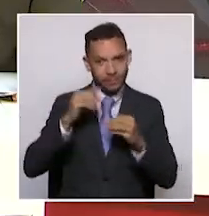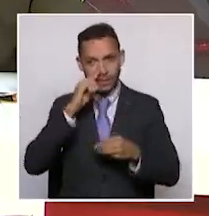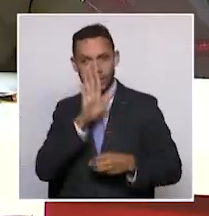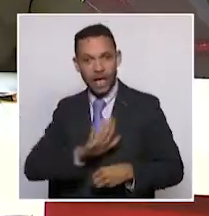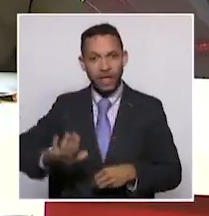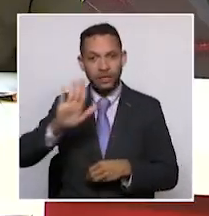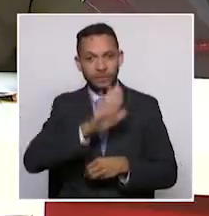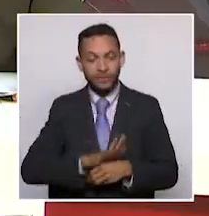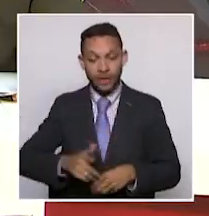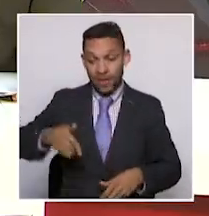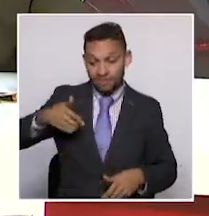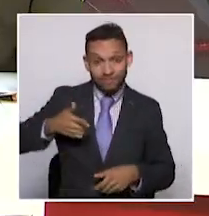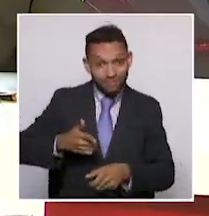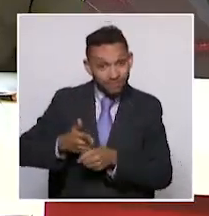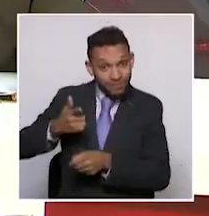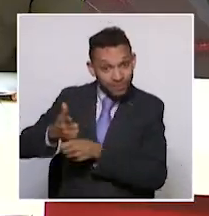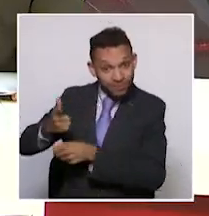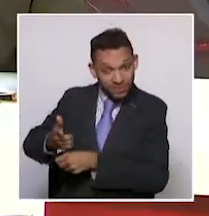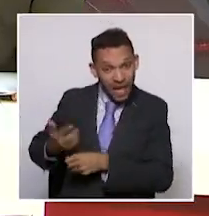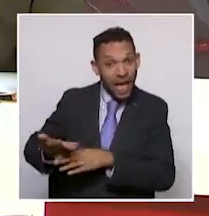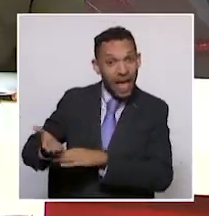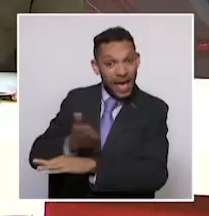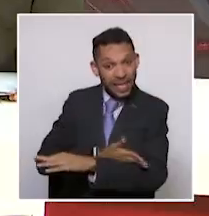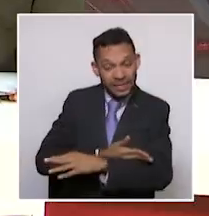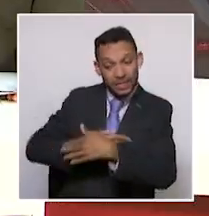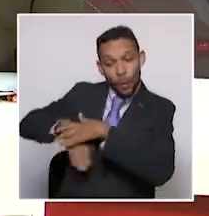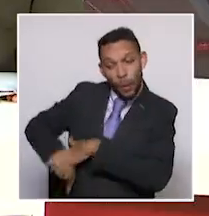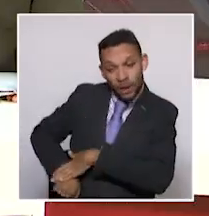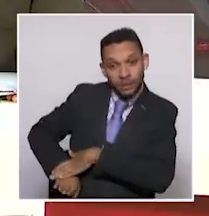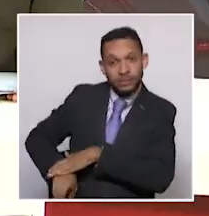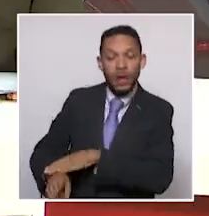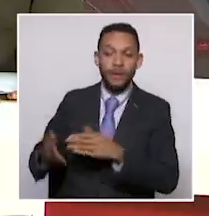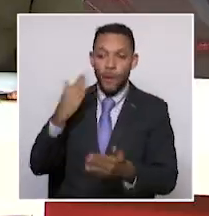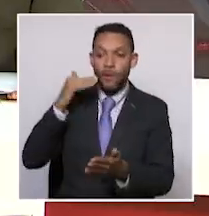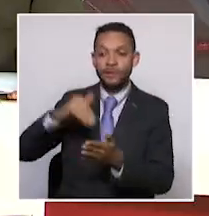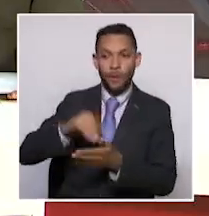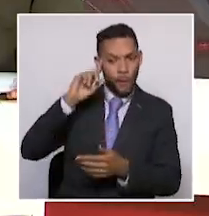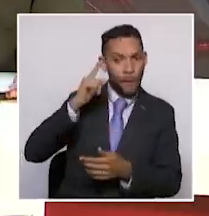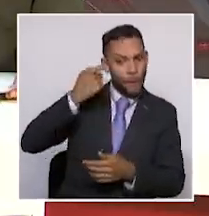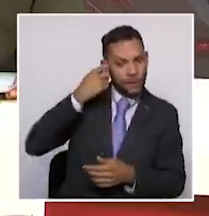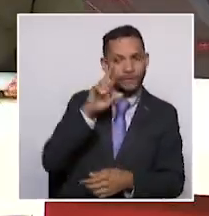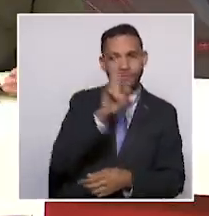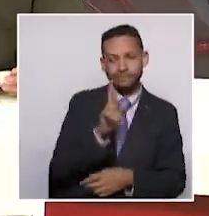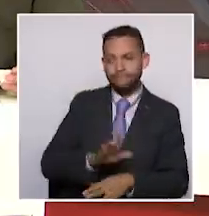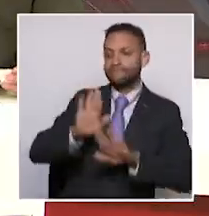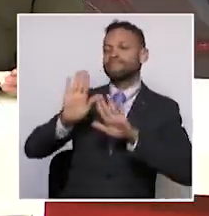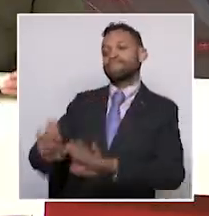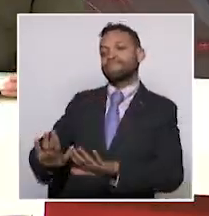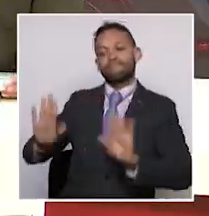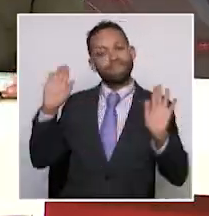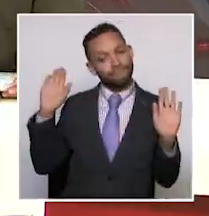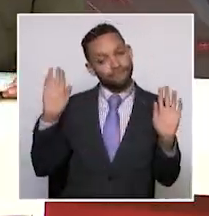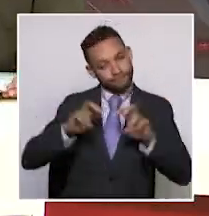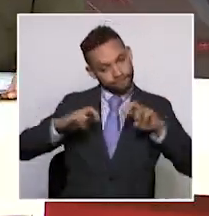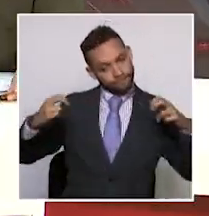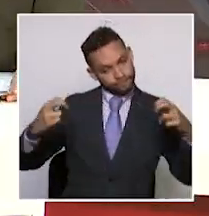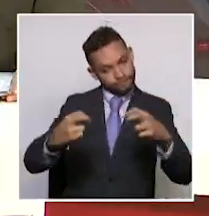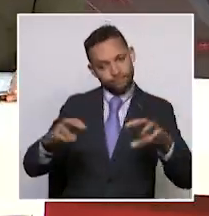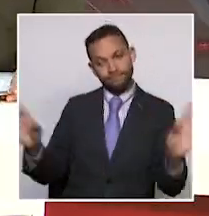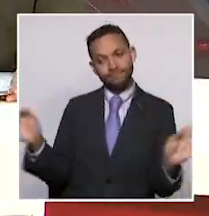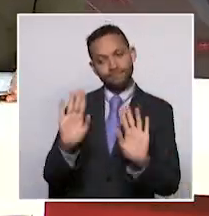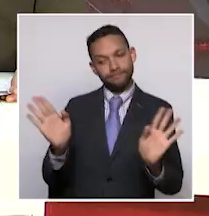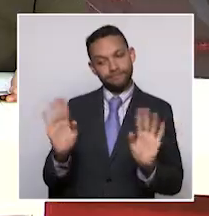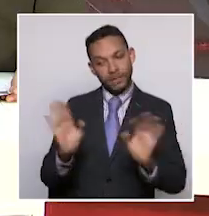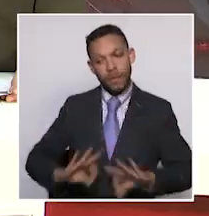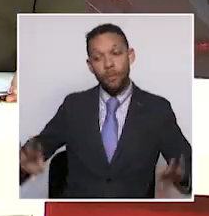sin devolver el armamento retenido a los policías y por lo tanto la gobernación no tendrá mesa de diálogo con ellos hasta